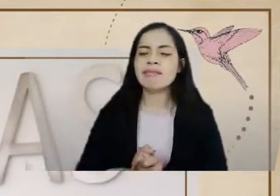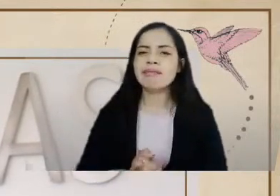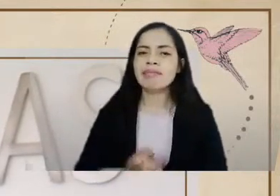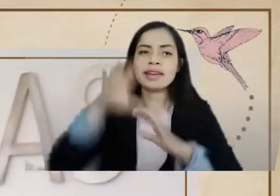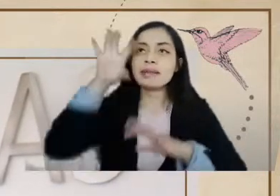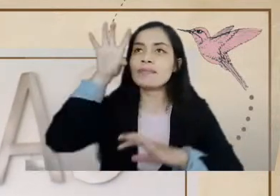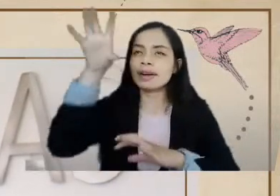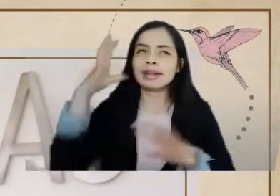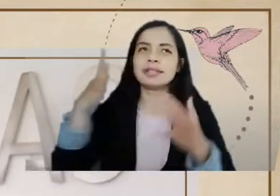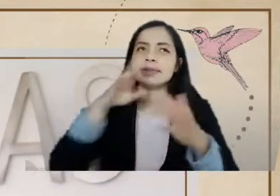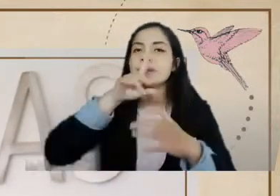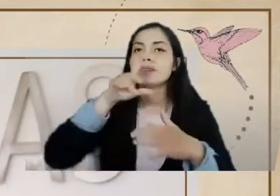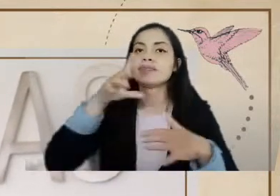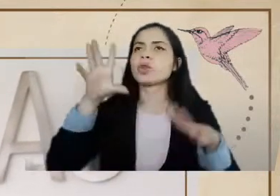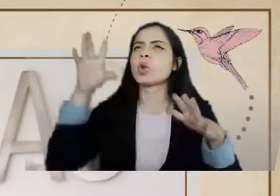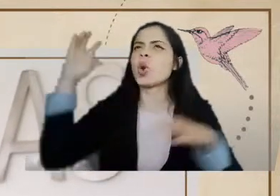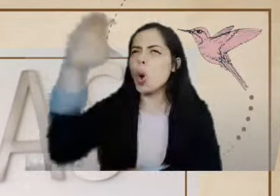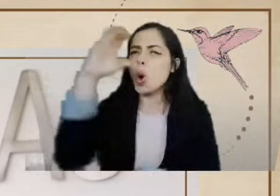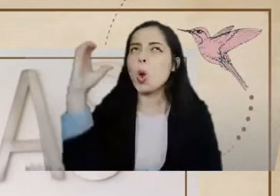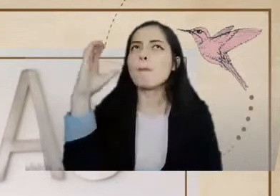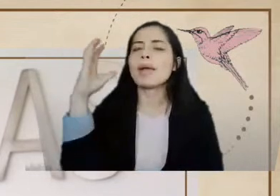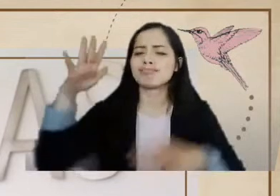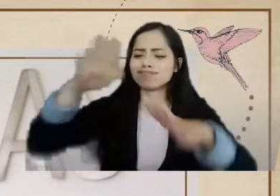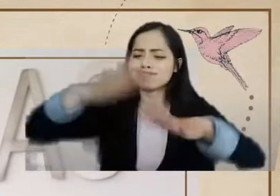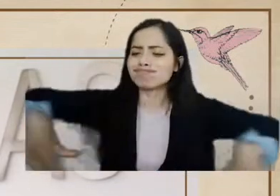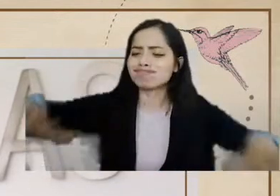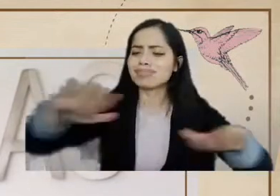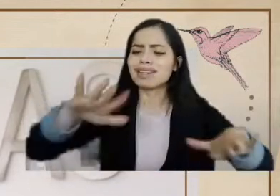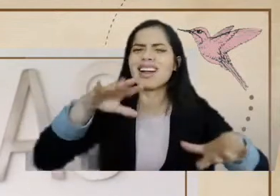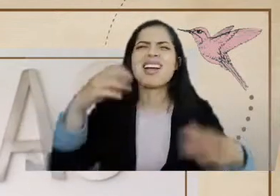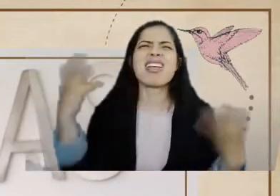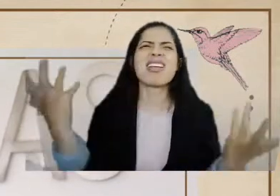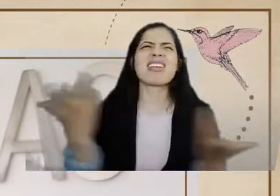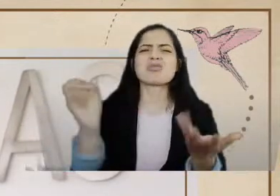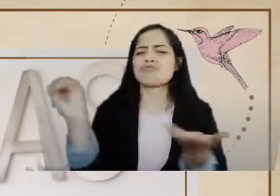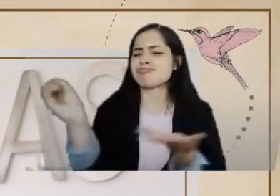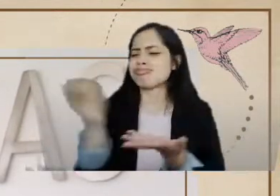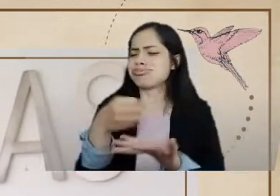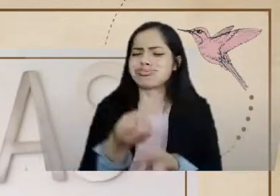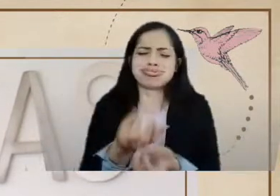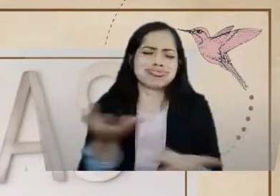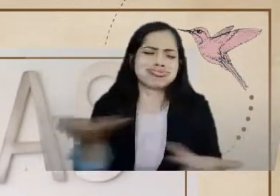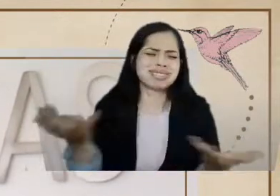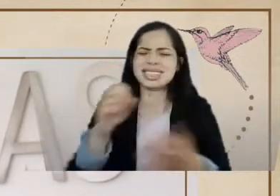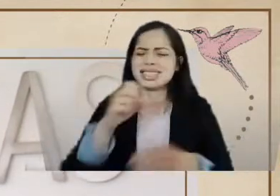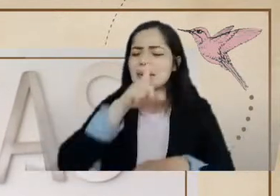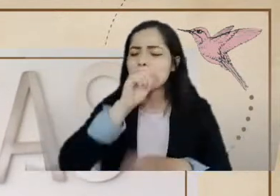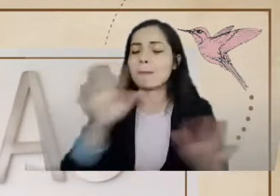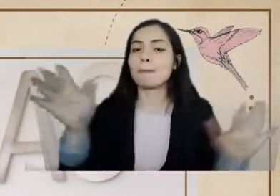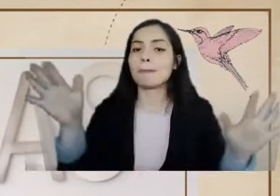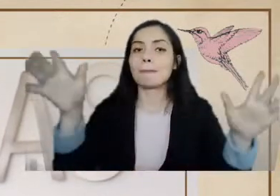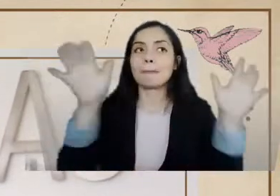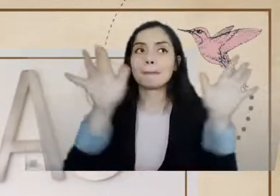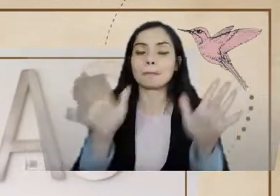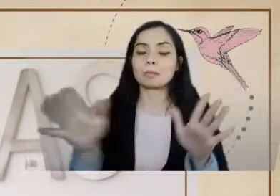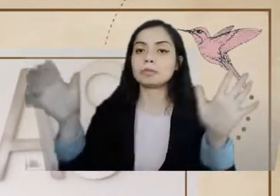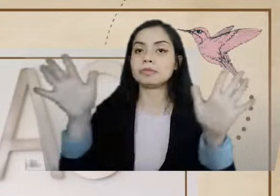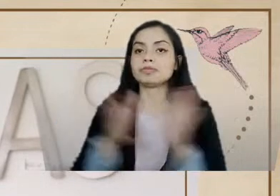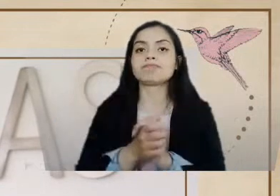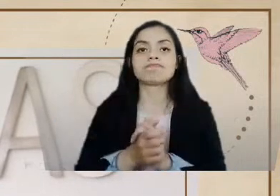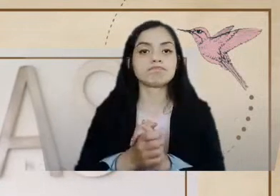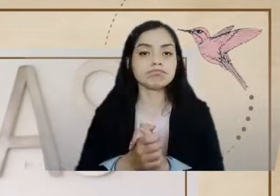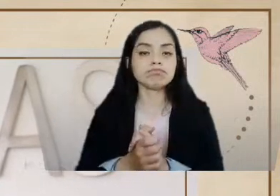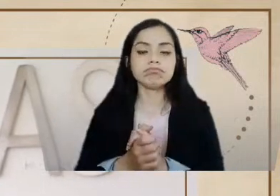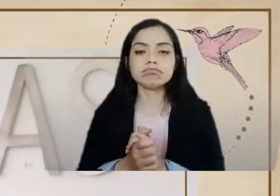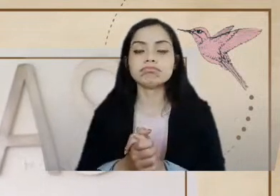apoyo del Instituto de Investigación de Recursos Biológicos Alexander von Humboldt, Instituto de Ciencias Naturales de la Universidad Nacional de Colombia, la Universidad